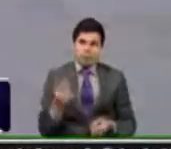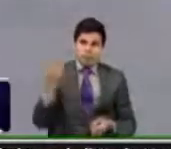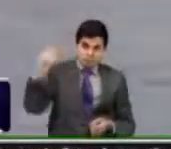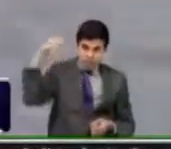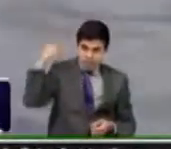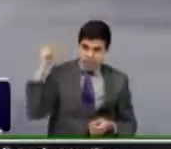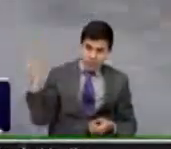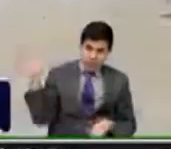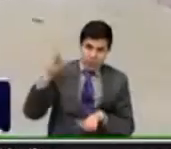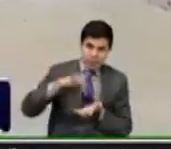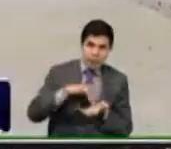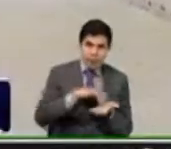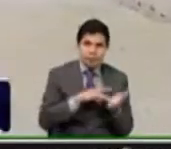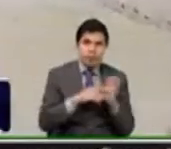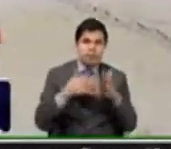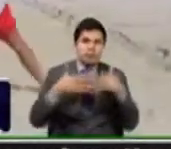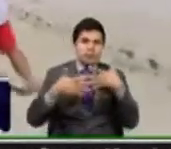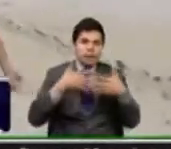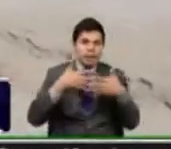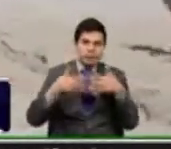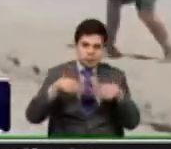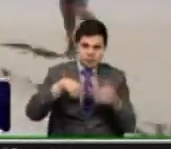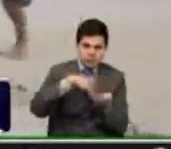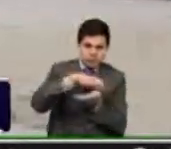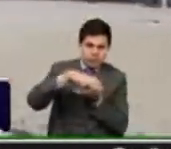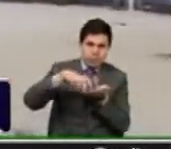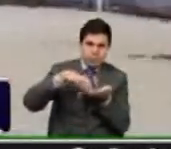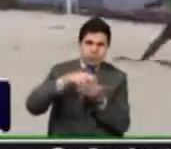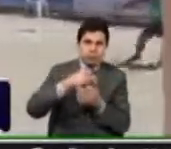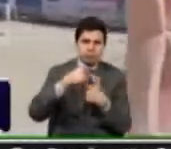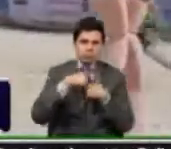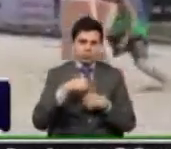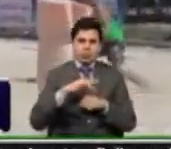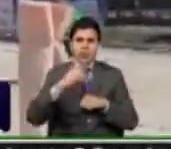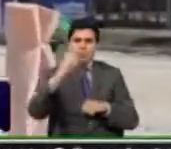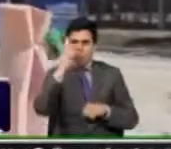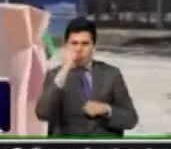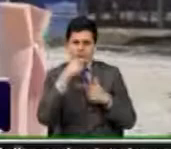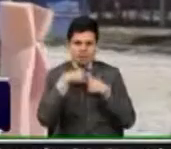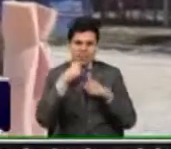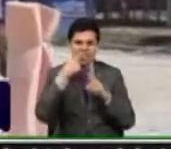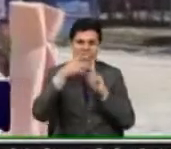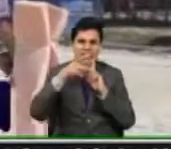de esta competencia realizada en San Andrés, Santander logró una medalla de oro y 3 de bronce.